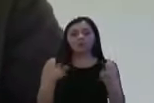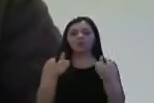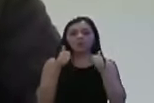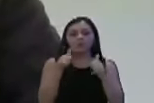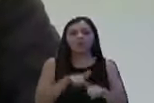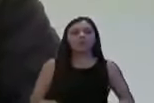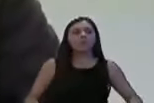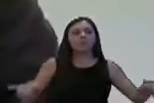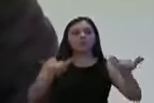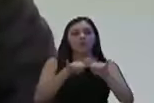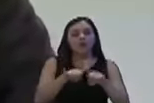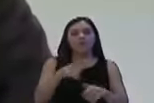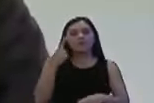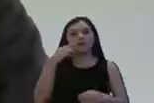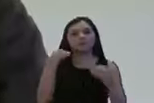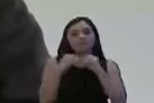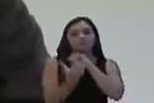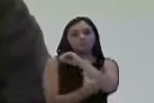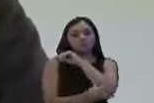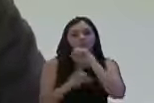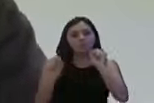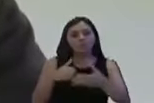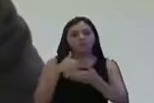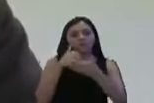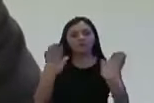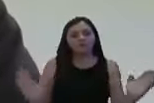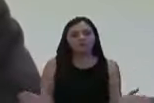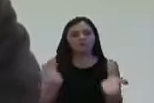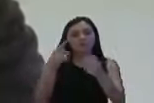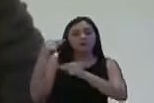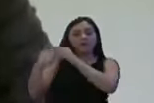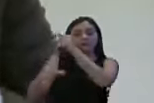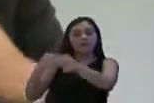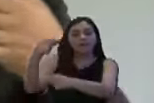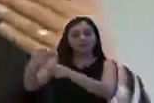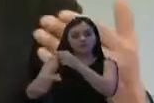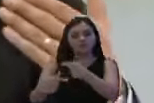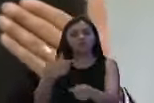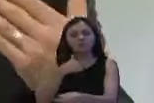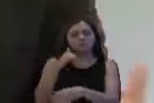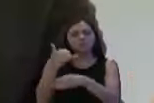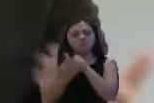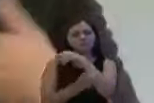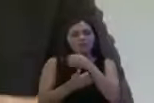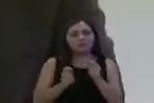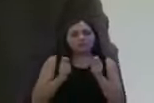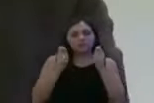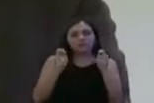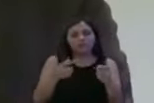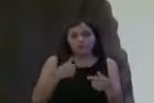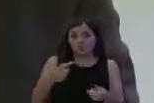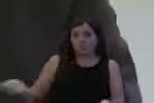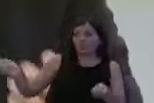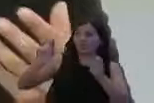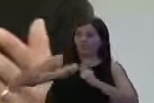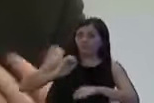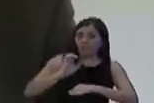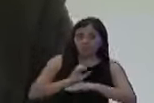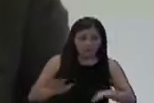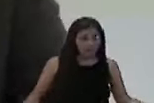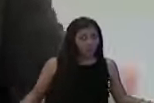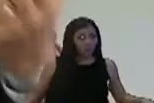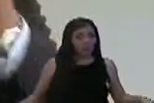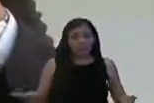común sobre todo para los más pobres para la futuras generaciones darles un país mucho mejor del que nosotros recibimos con